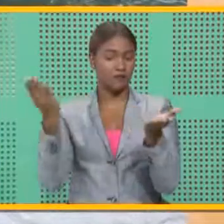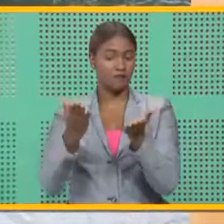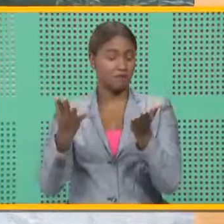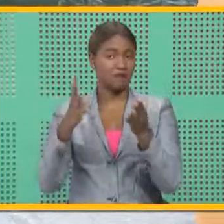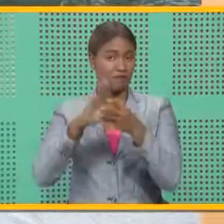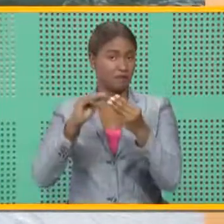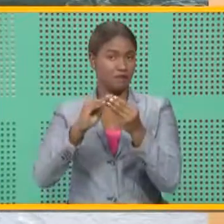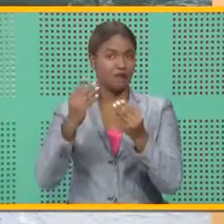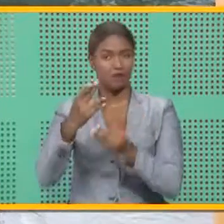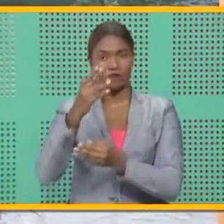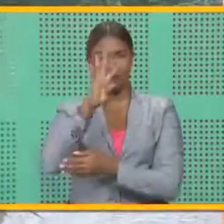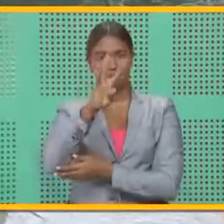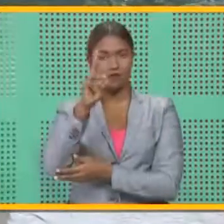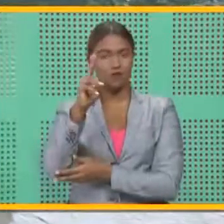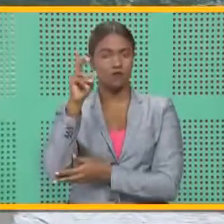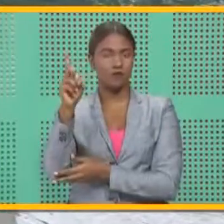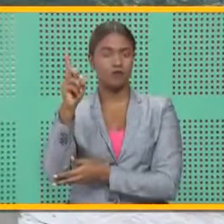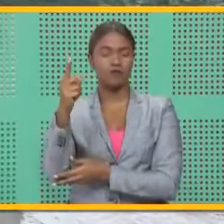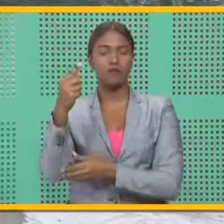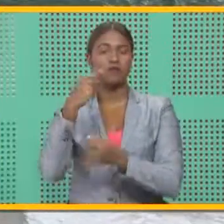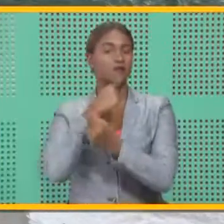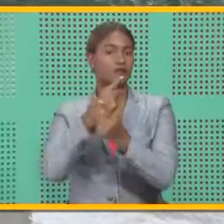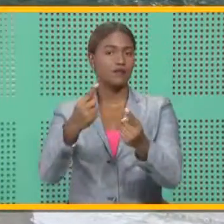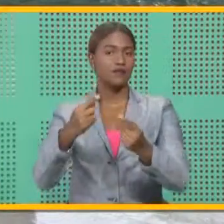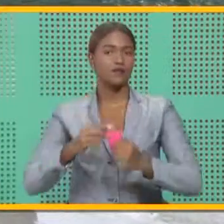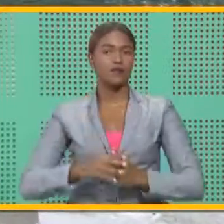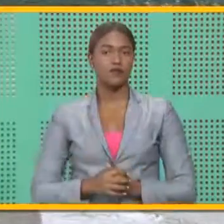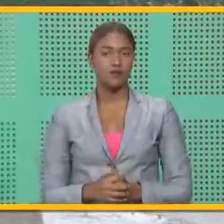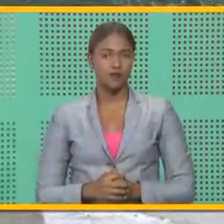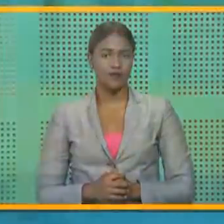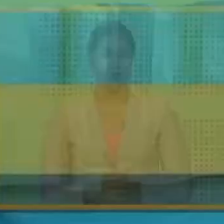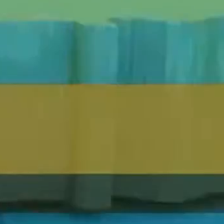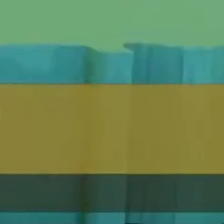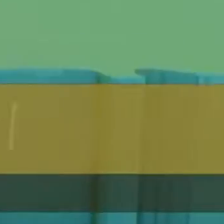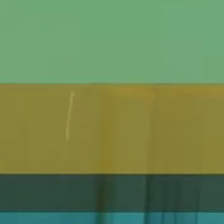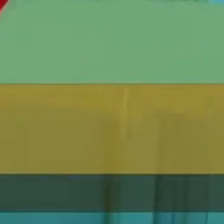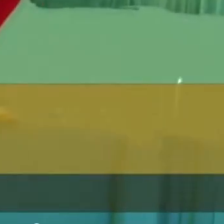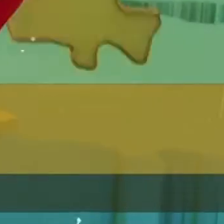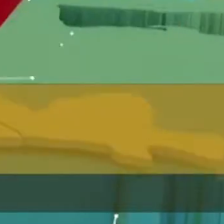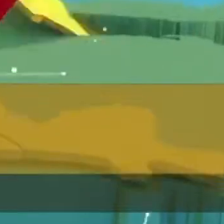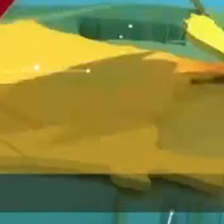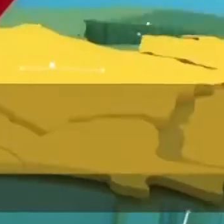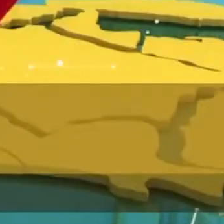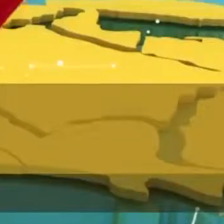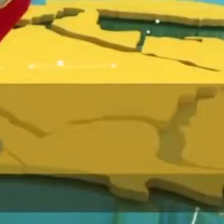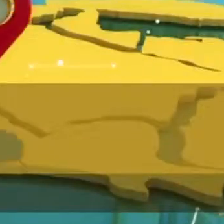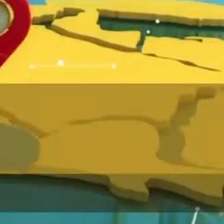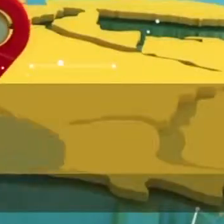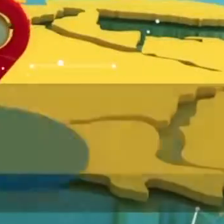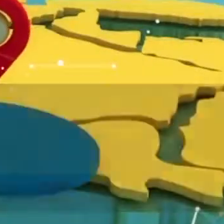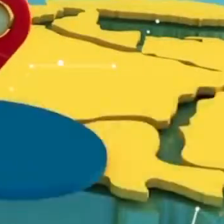más aquí en 4RD Noticias.